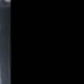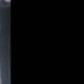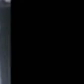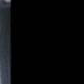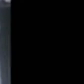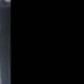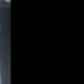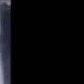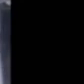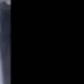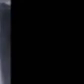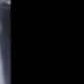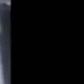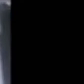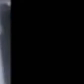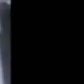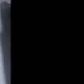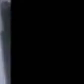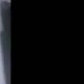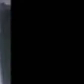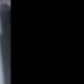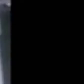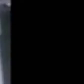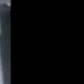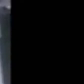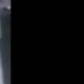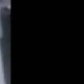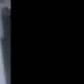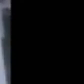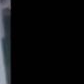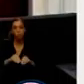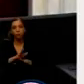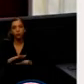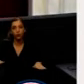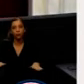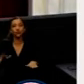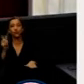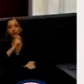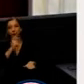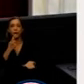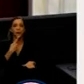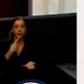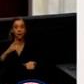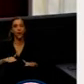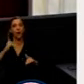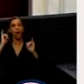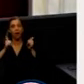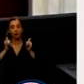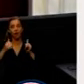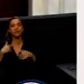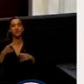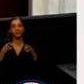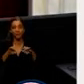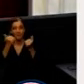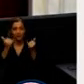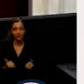La verdad que fue súper emocionante cuando nos enteramos que se iba a tratar en diputados, porque hace casi 2 años que venimos